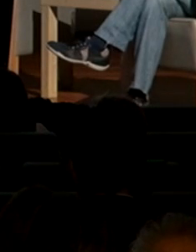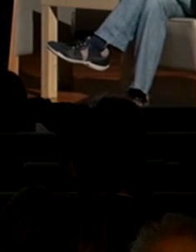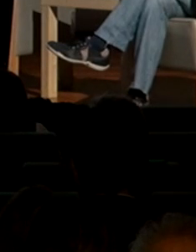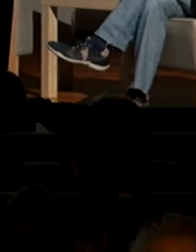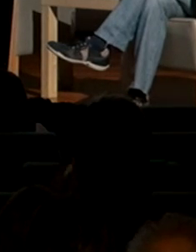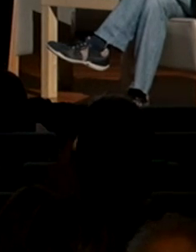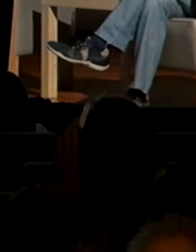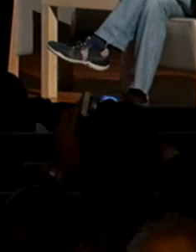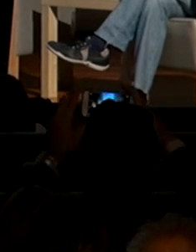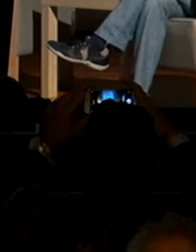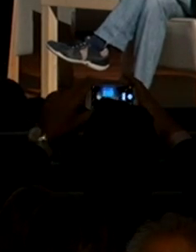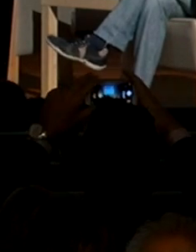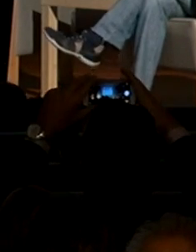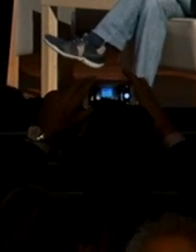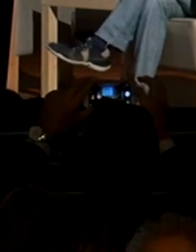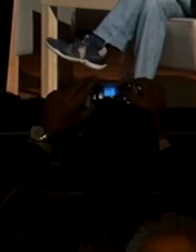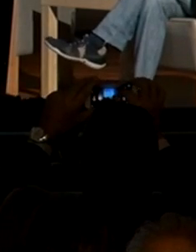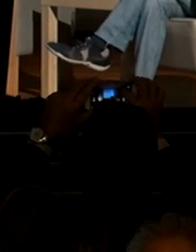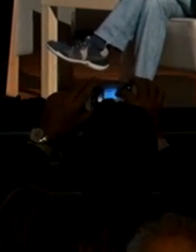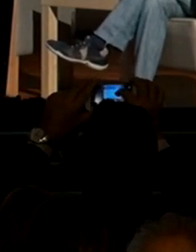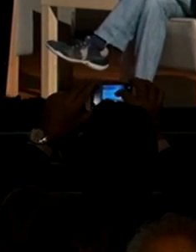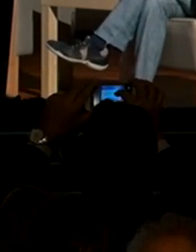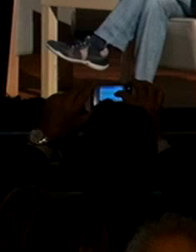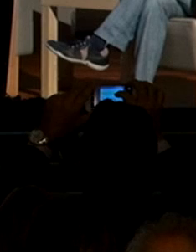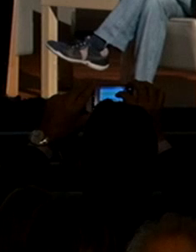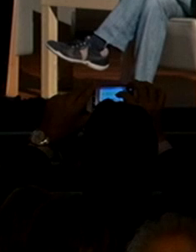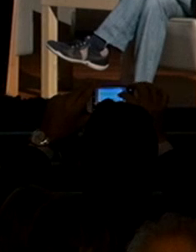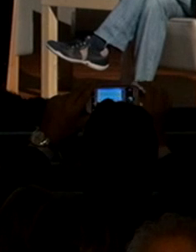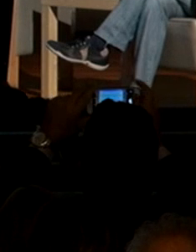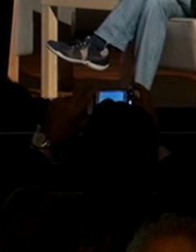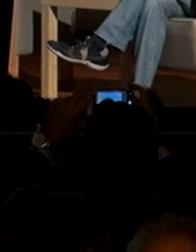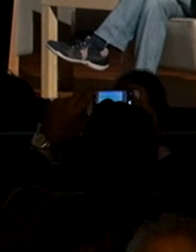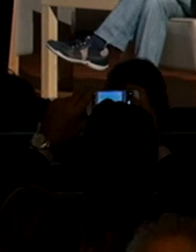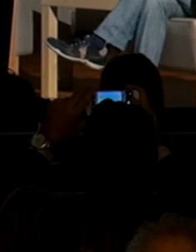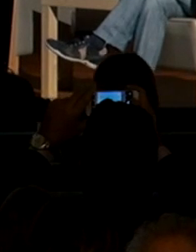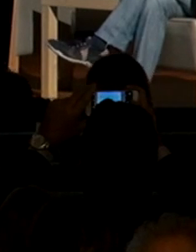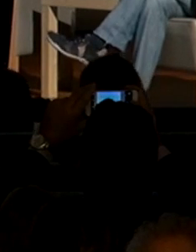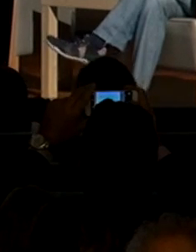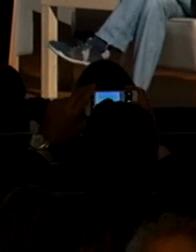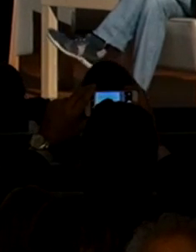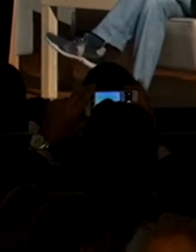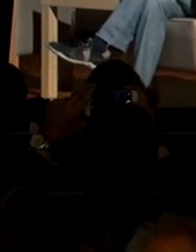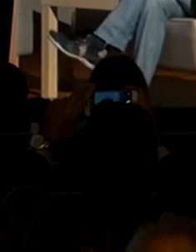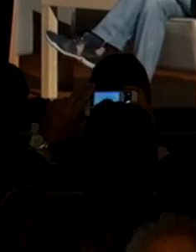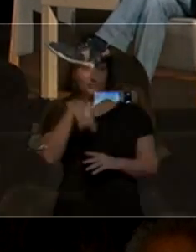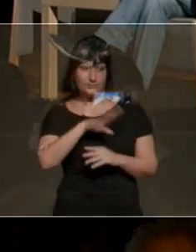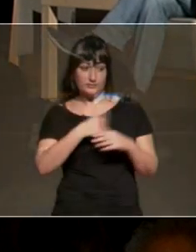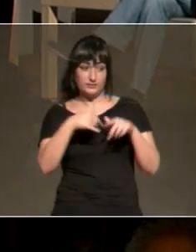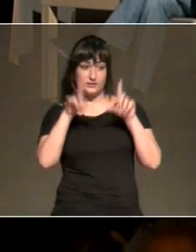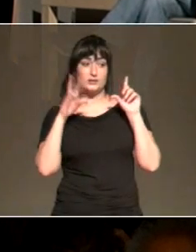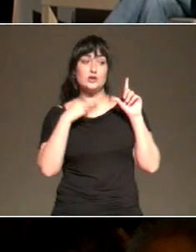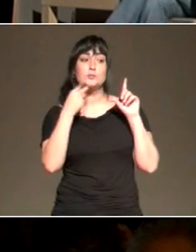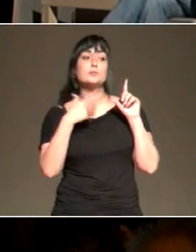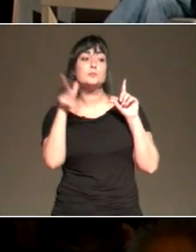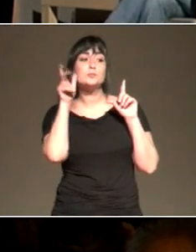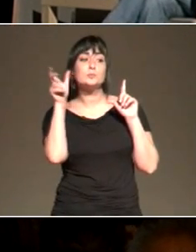eta entzutea ez dela erresa, baina bueno, nahi izan dugu euren ahotsa ekartzea ona, ze askotan guk